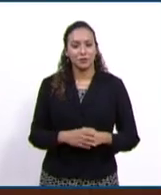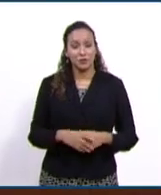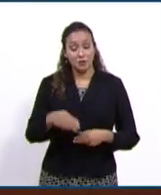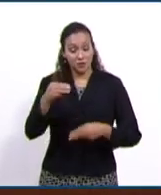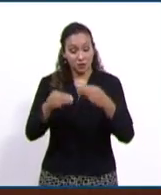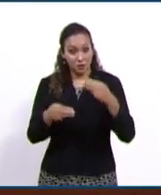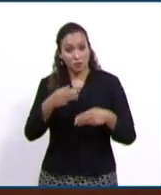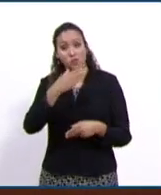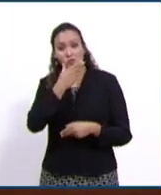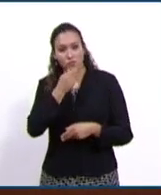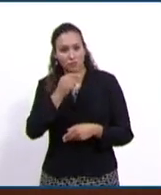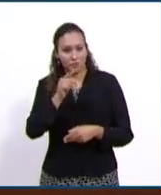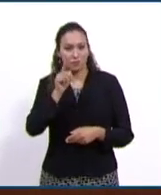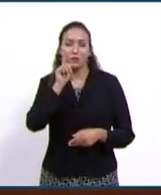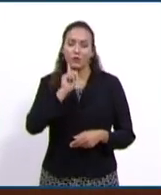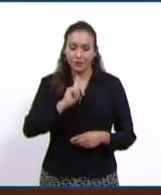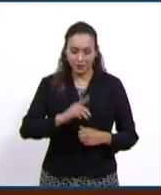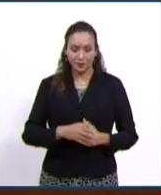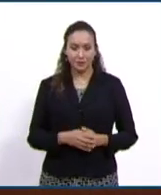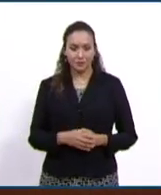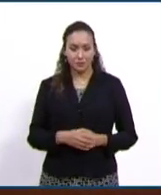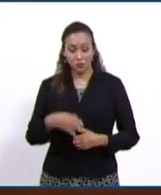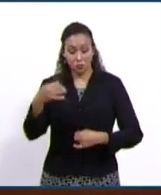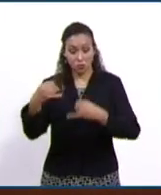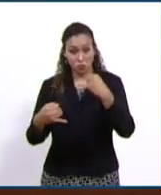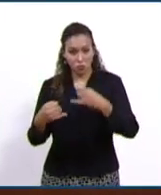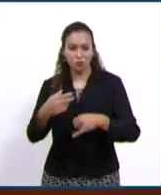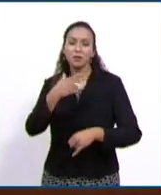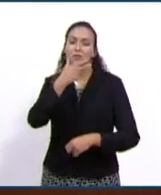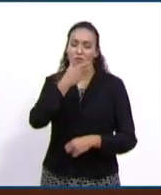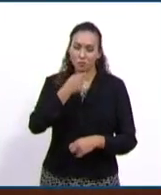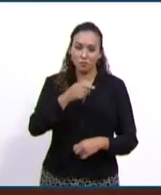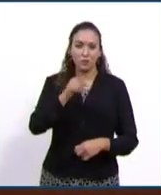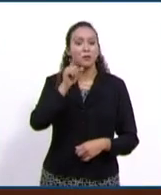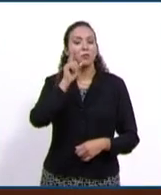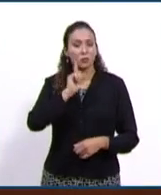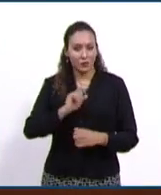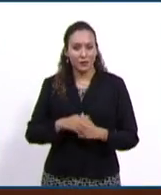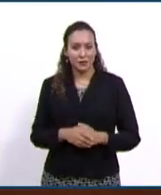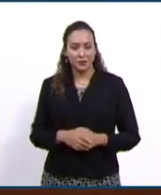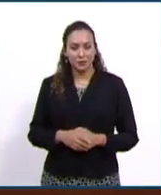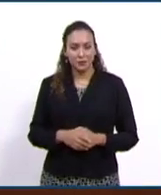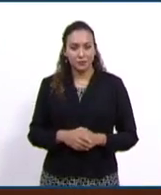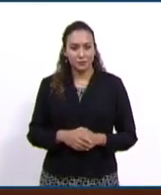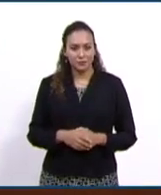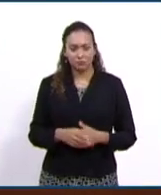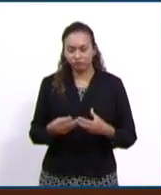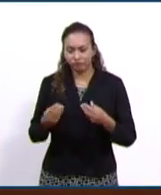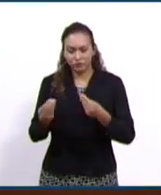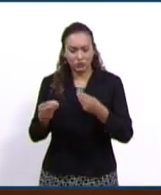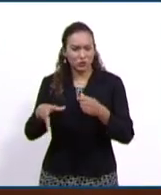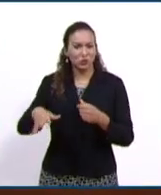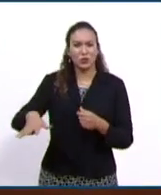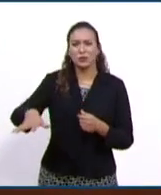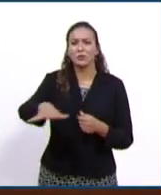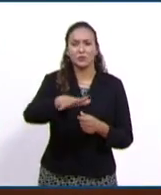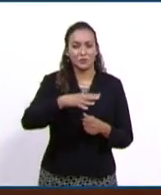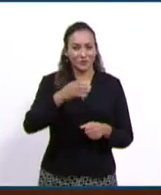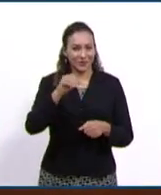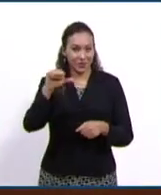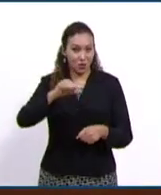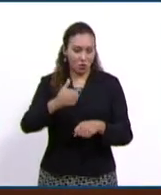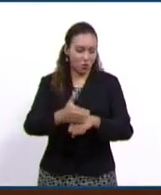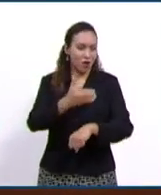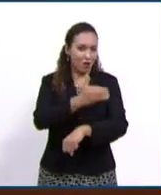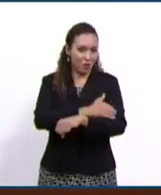Magistradas, magistrados, juezas y jueces federales, muchos de quienes nos están